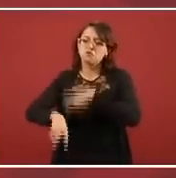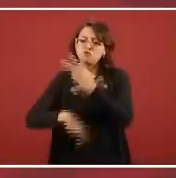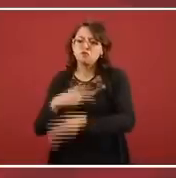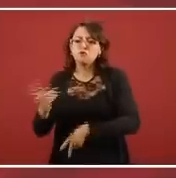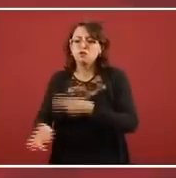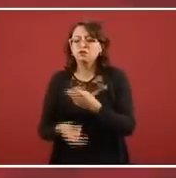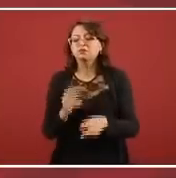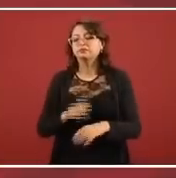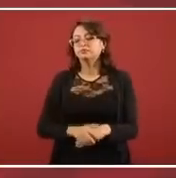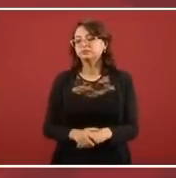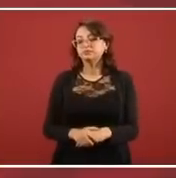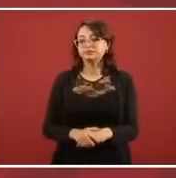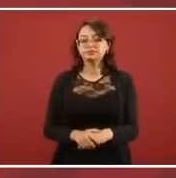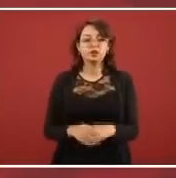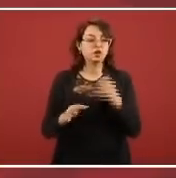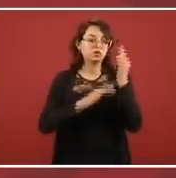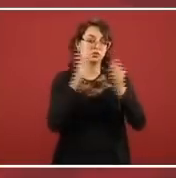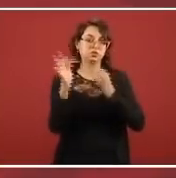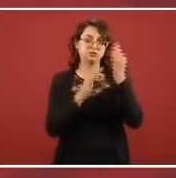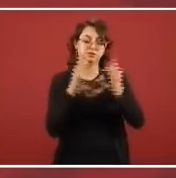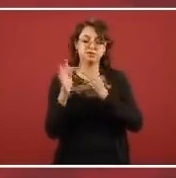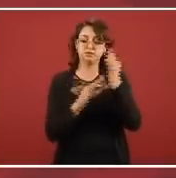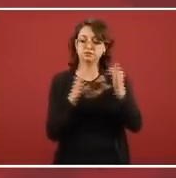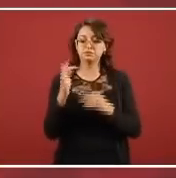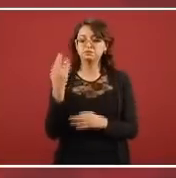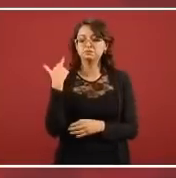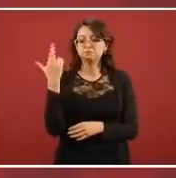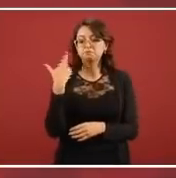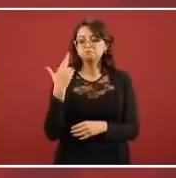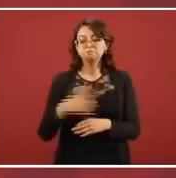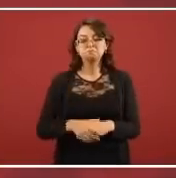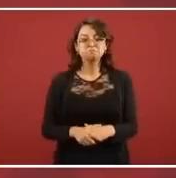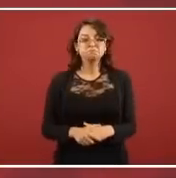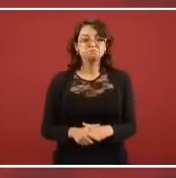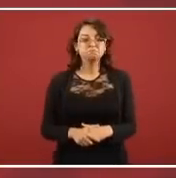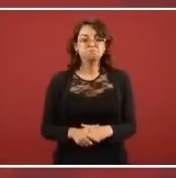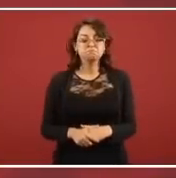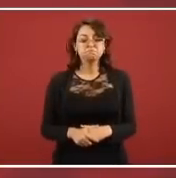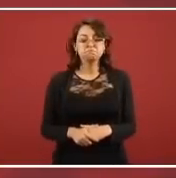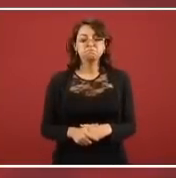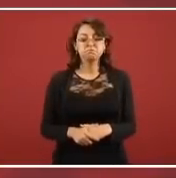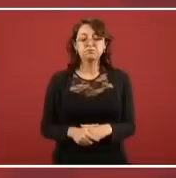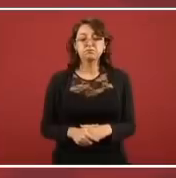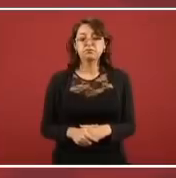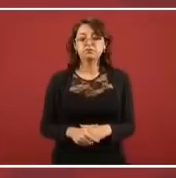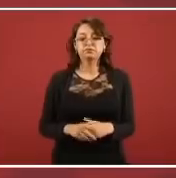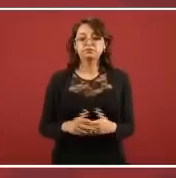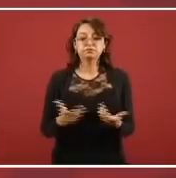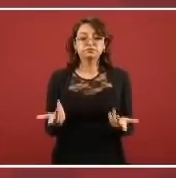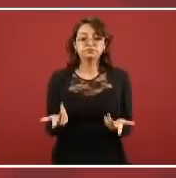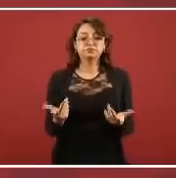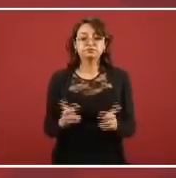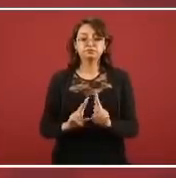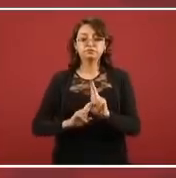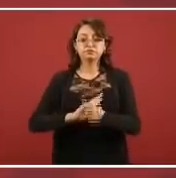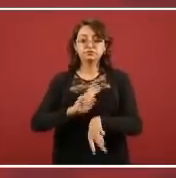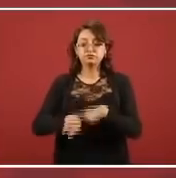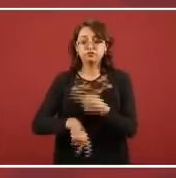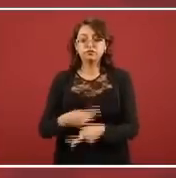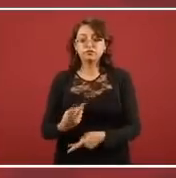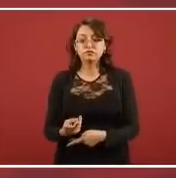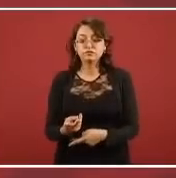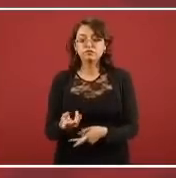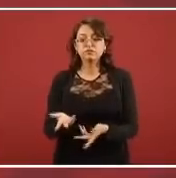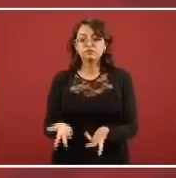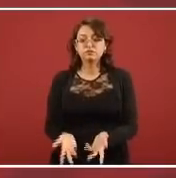programa de noticias, y voy y